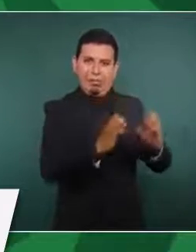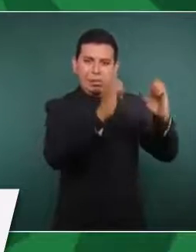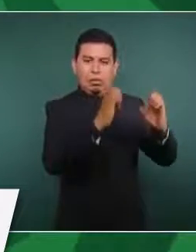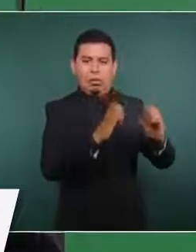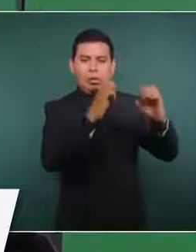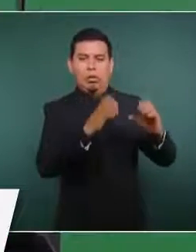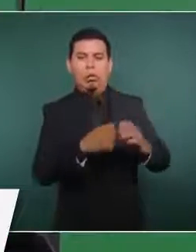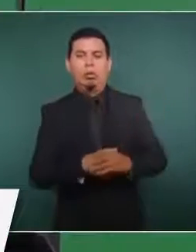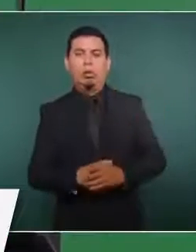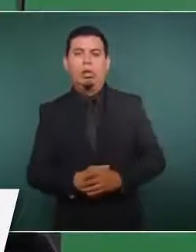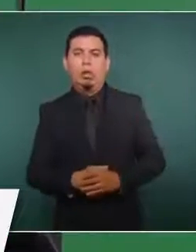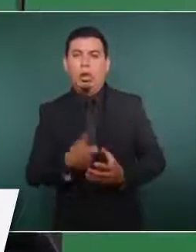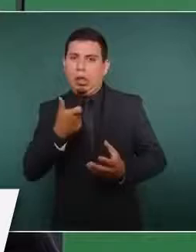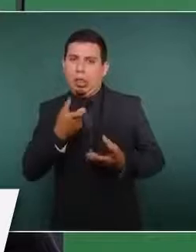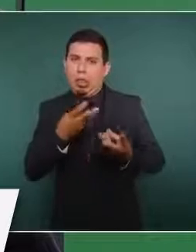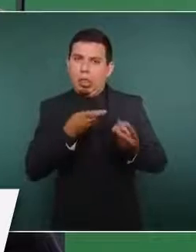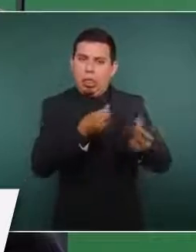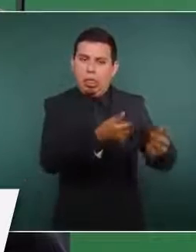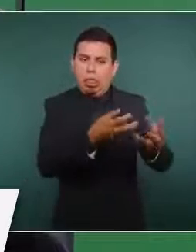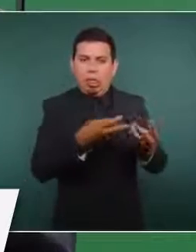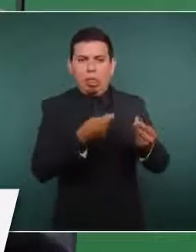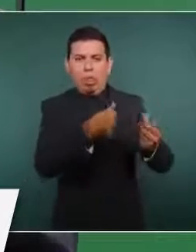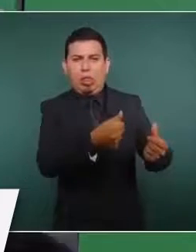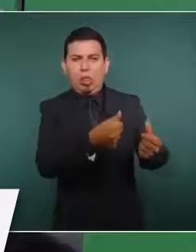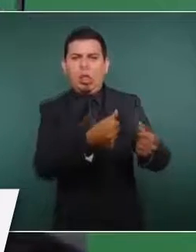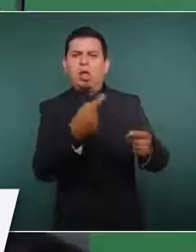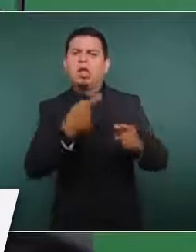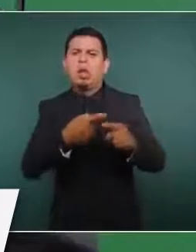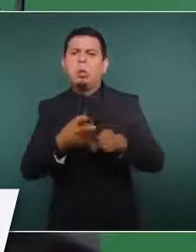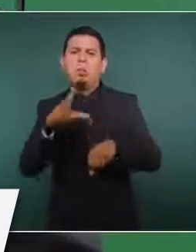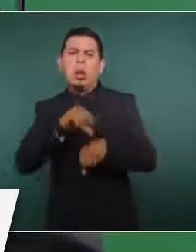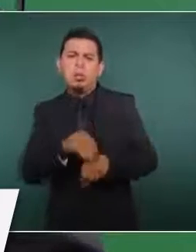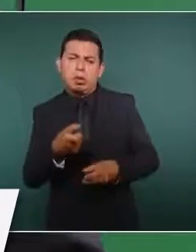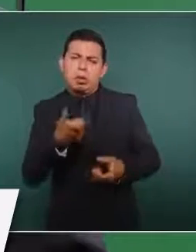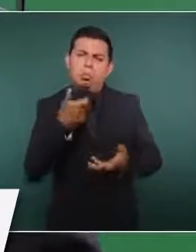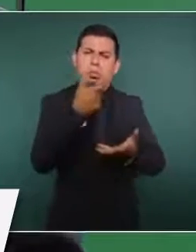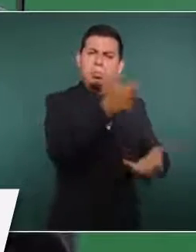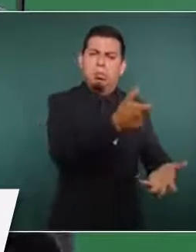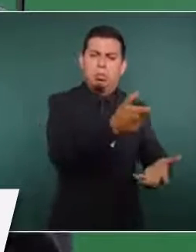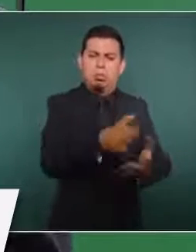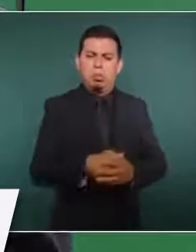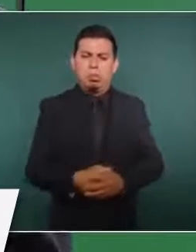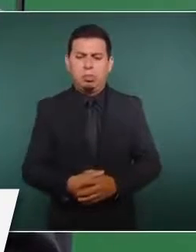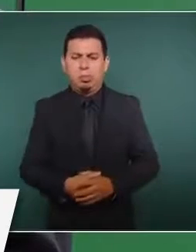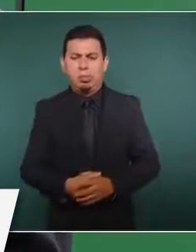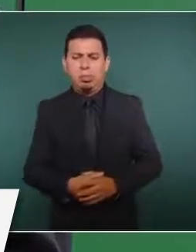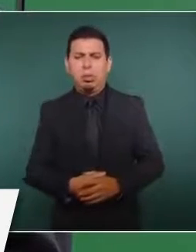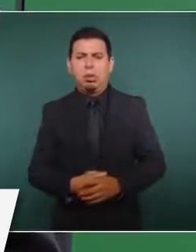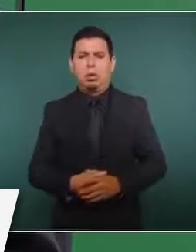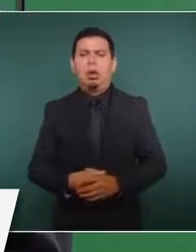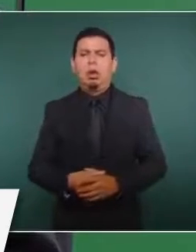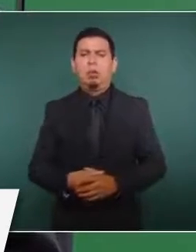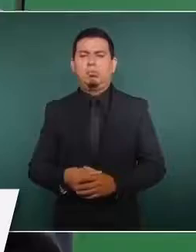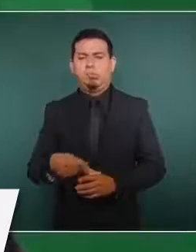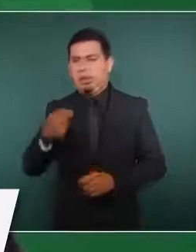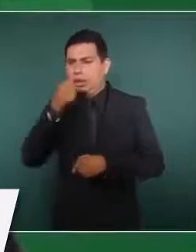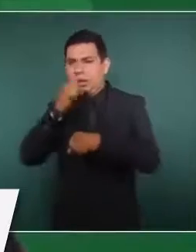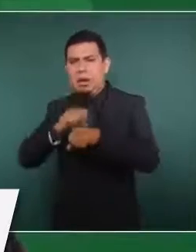el financiamiento lo otorgó la Banca de Desarrollo,